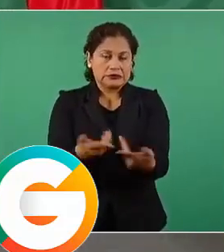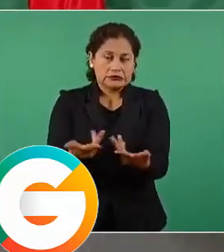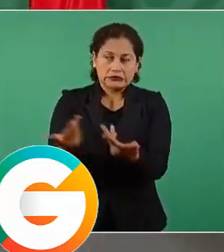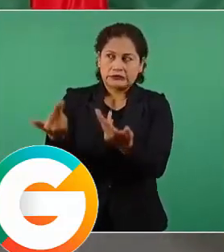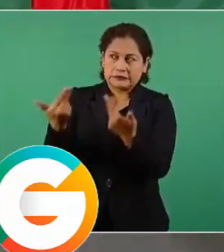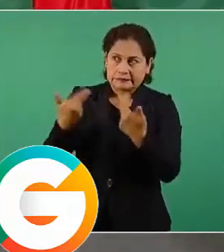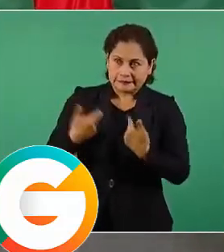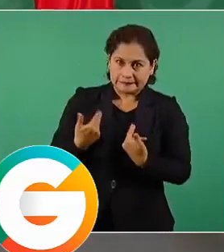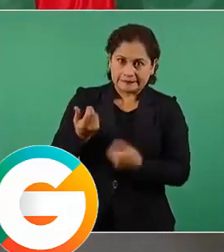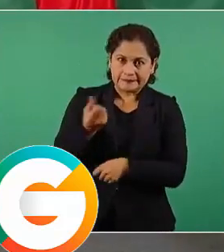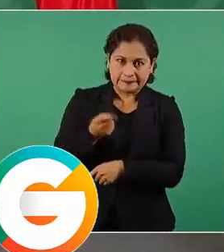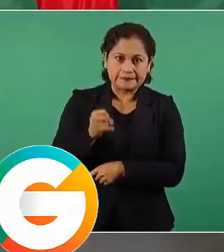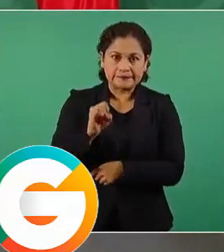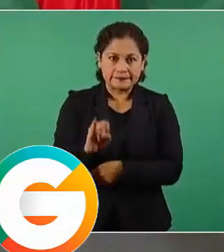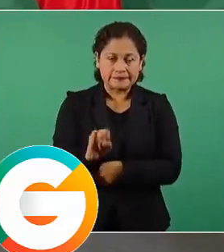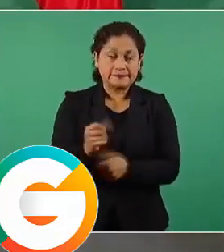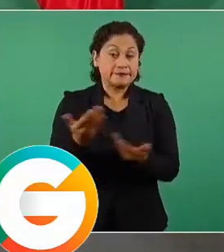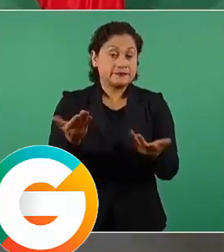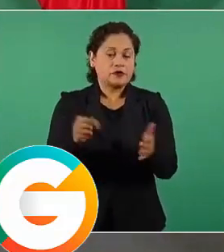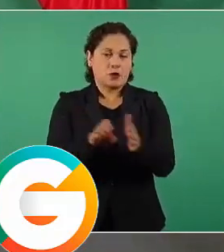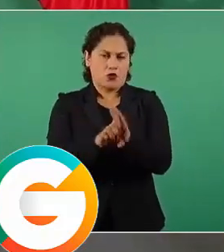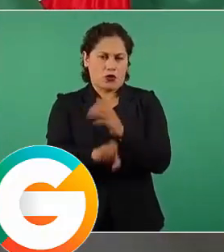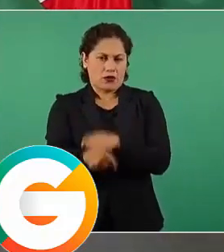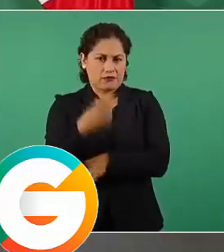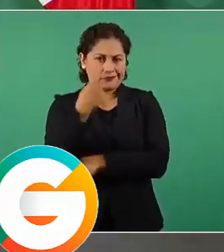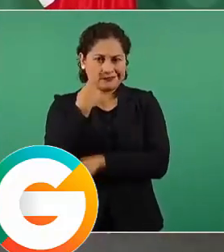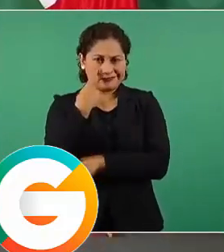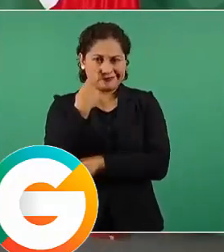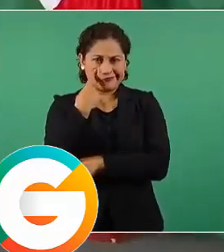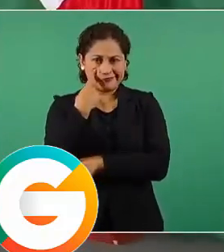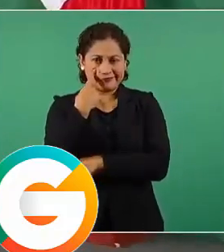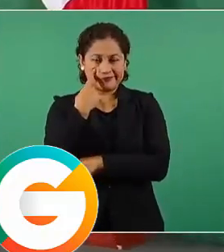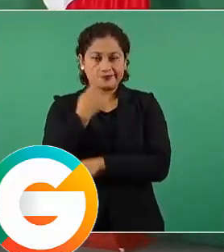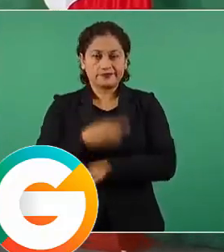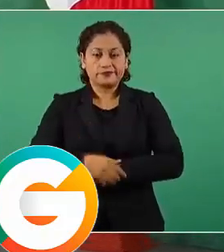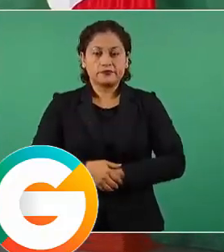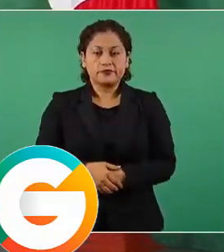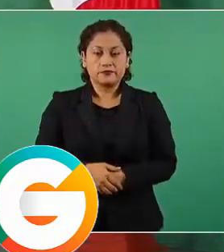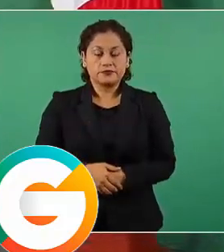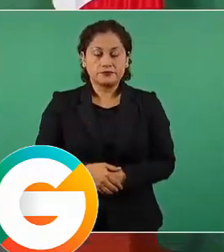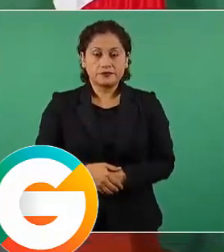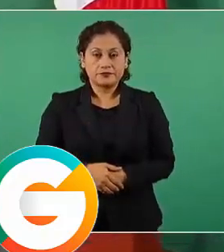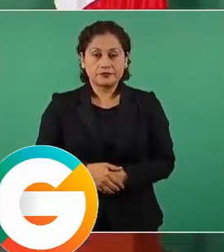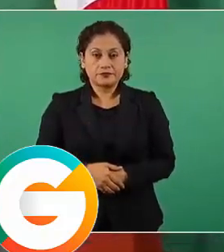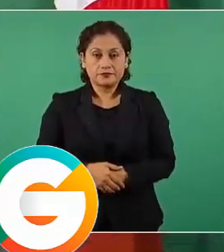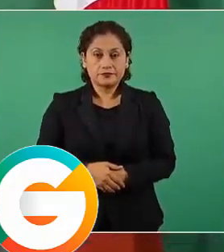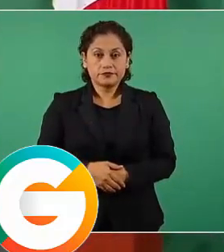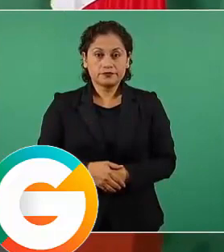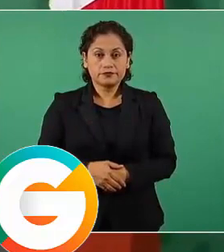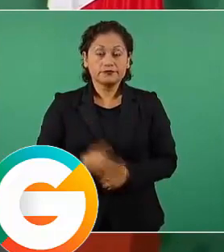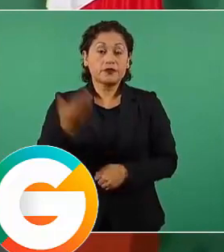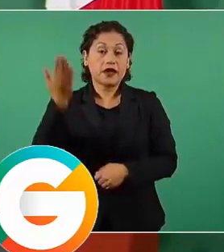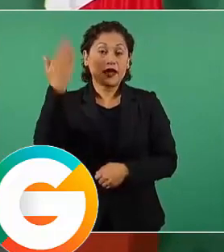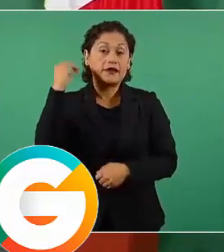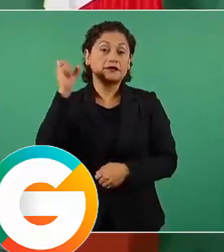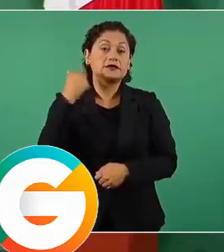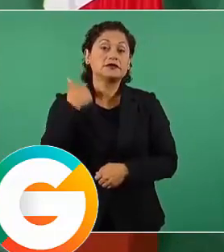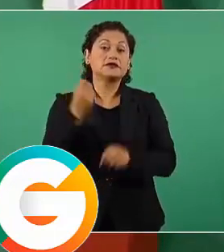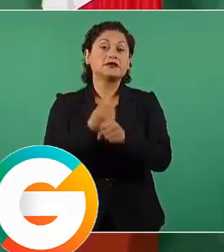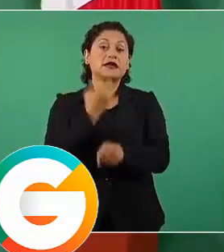Baste decir que el que era secretario de Seguridad Pública